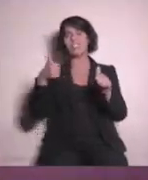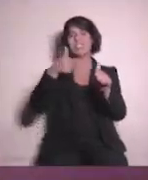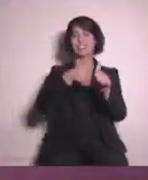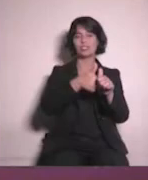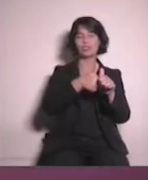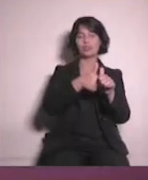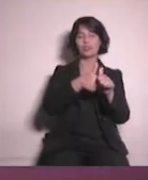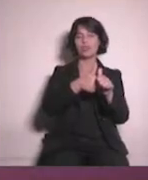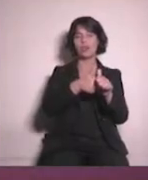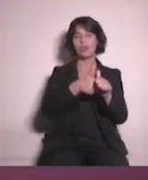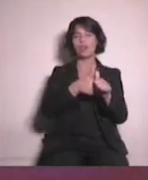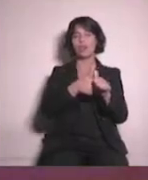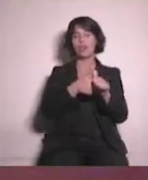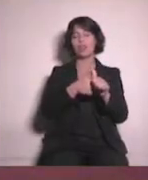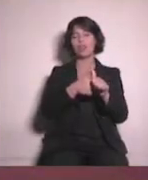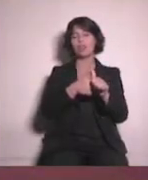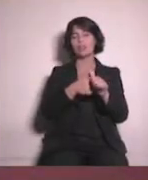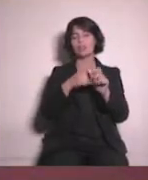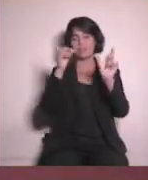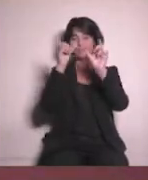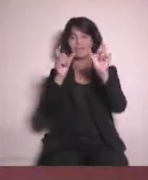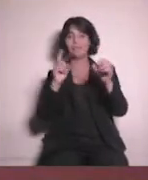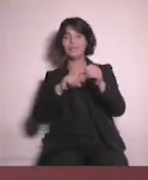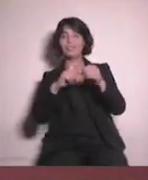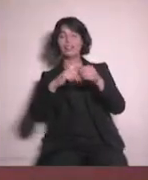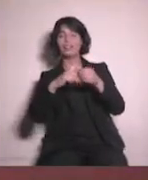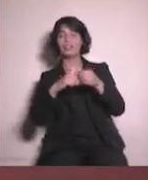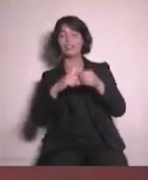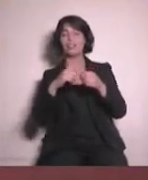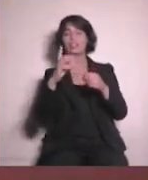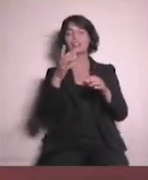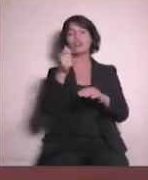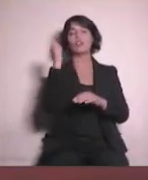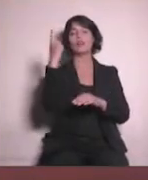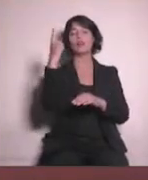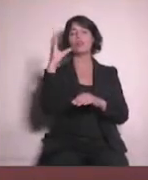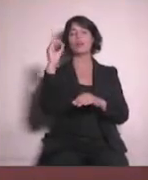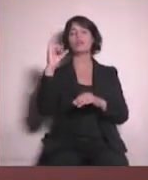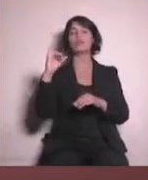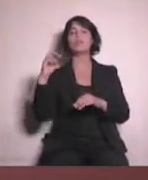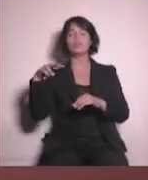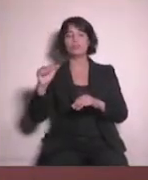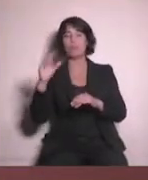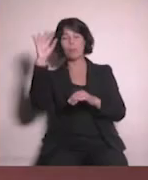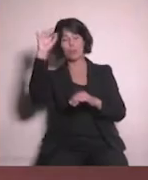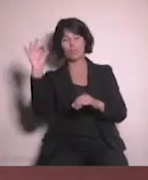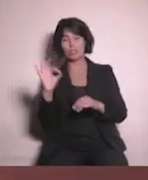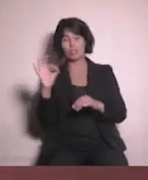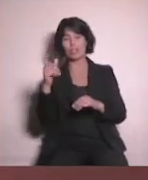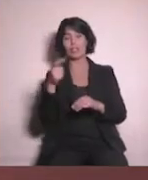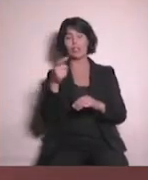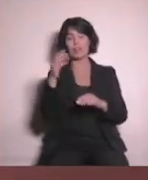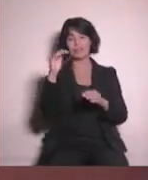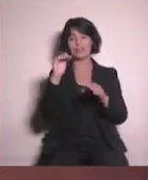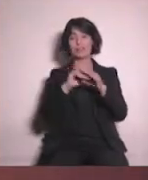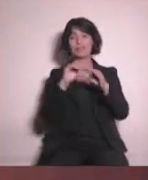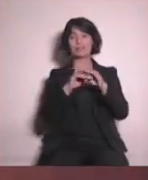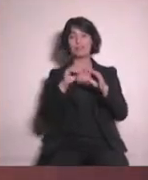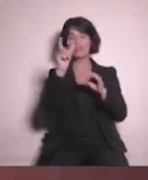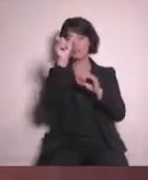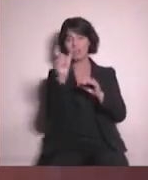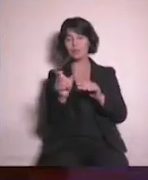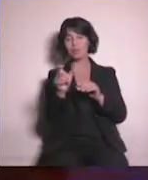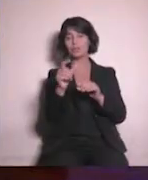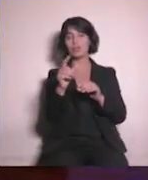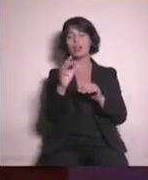teóricamente en forma imparcial, a los afiliados, por lo cual cobra una comisión, que es un porcentaje del ahorro del afiliado,